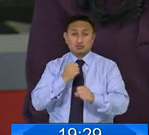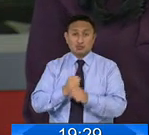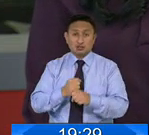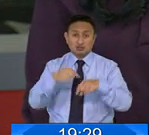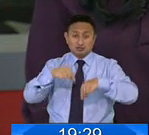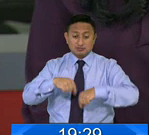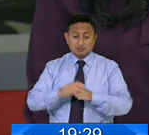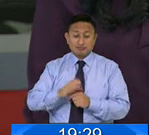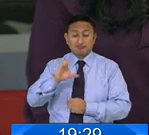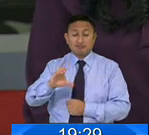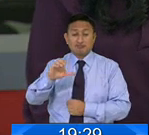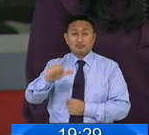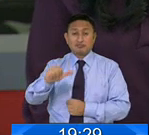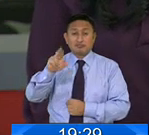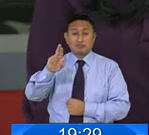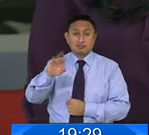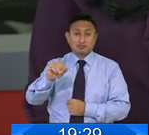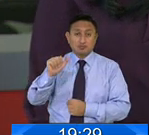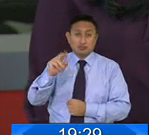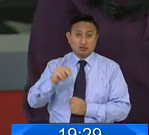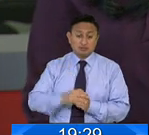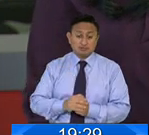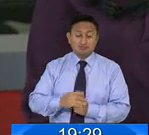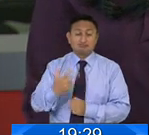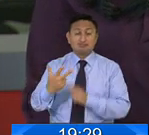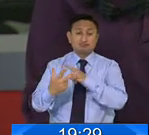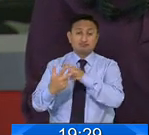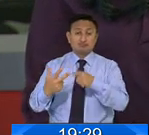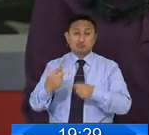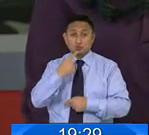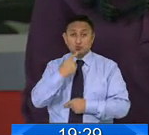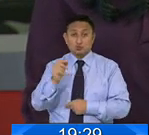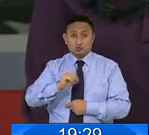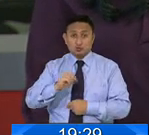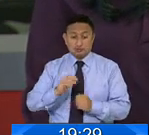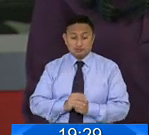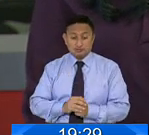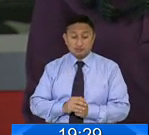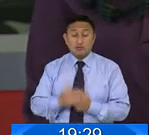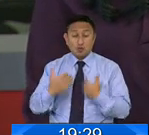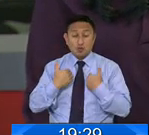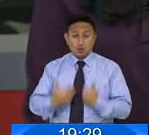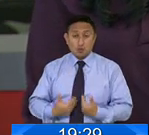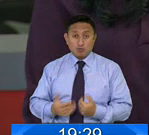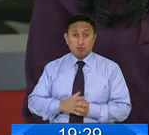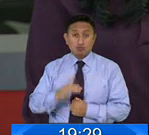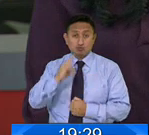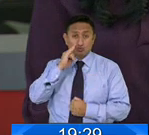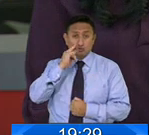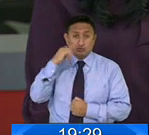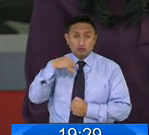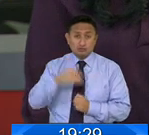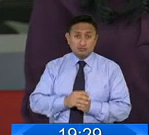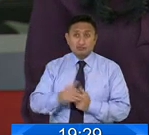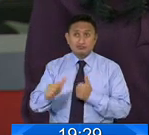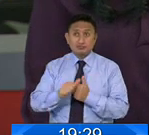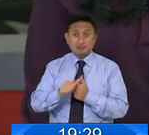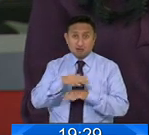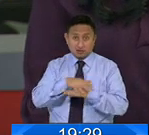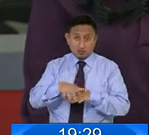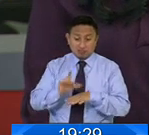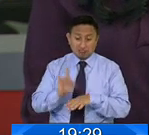en El Carmen, provincia de Manabí. Los aprehendidos confesaron que abandonaron el cuerpo del niño cerca de un